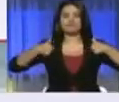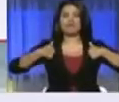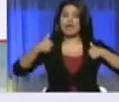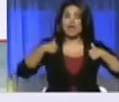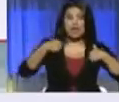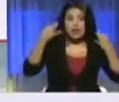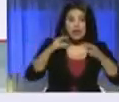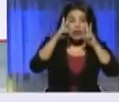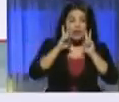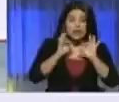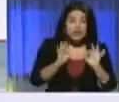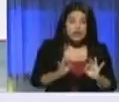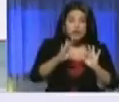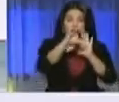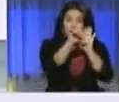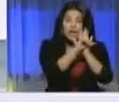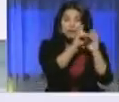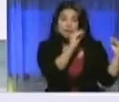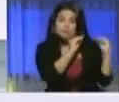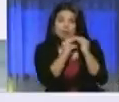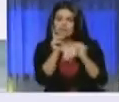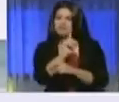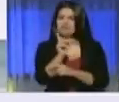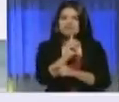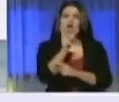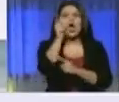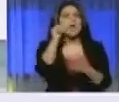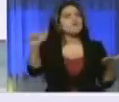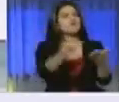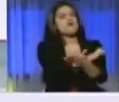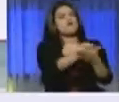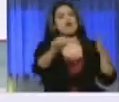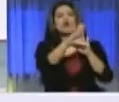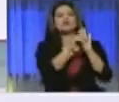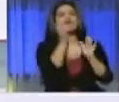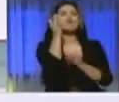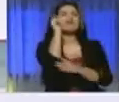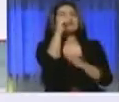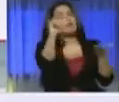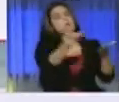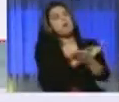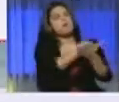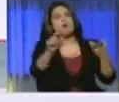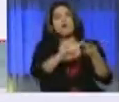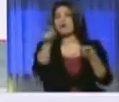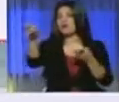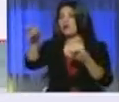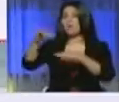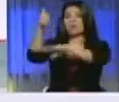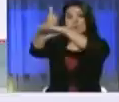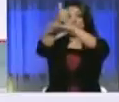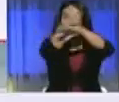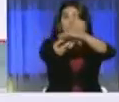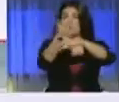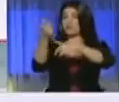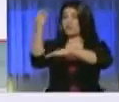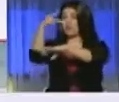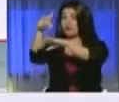ilegítimo, inconstitucional, borró la Constitución, desapareció todos los poderes públicos, disolvió todos los poderes del